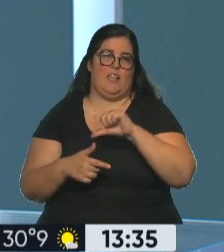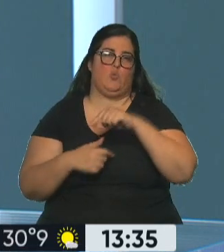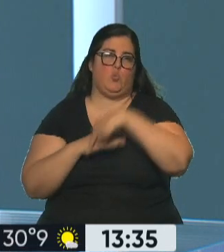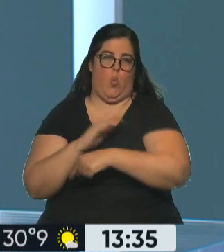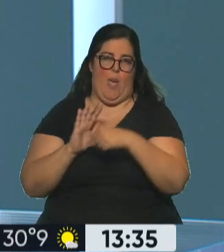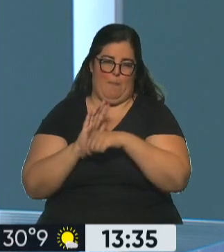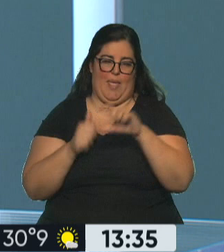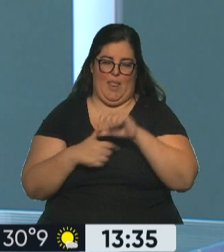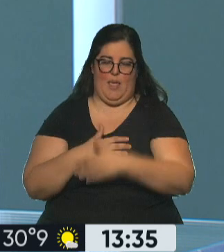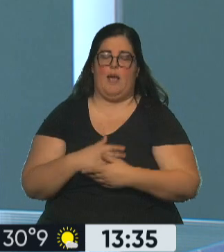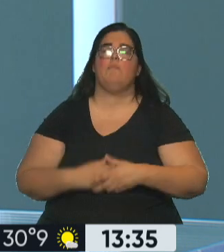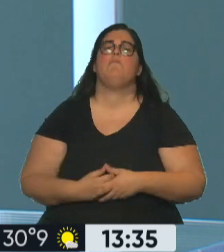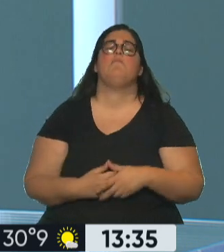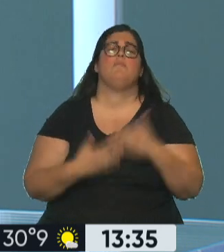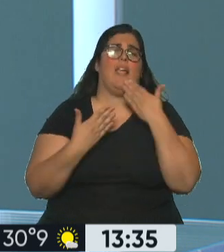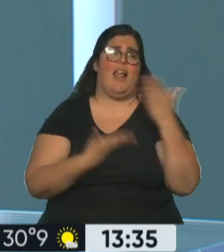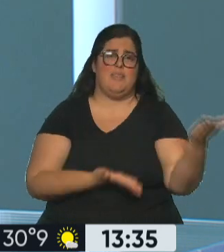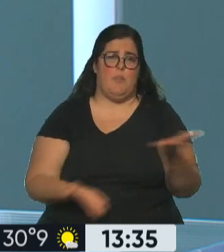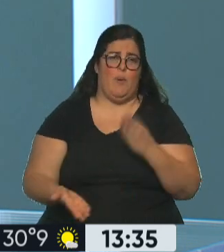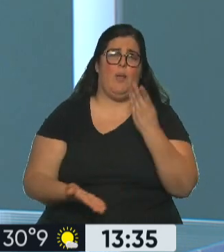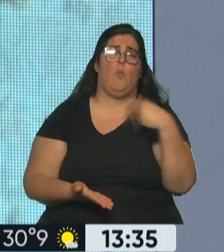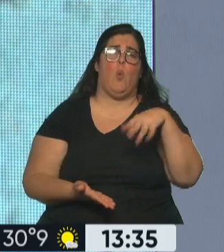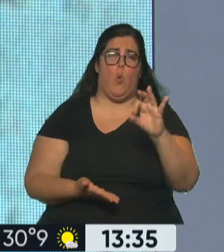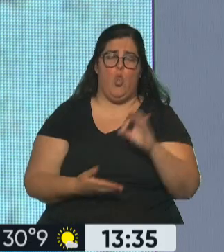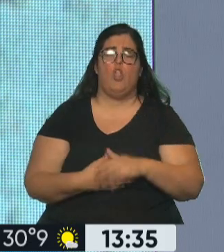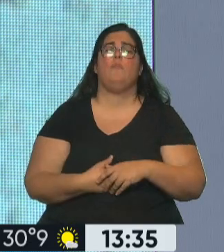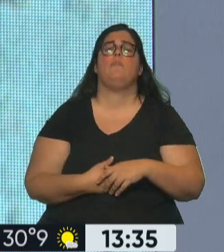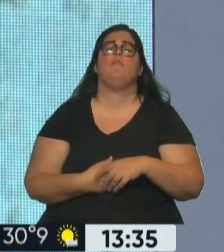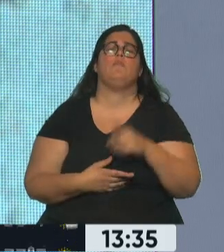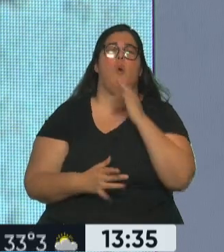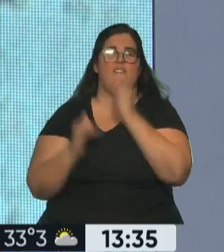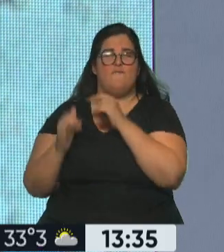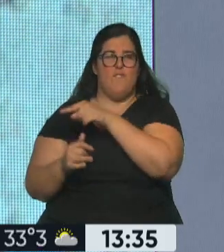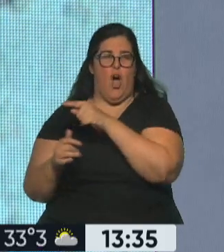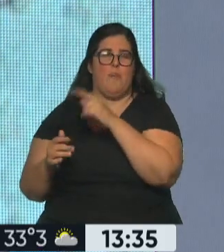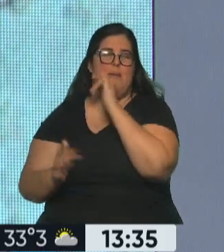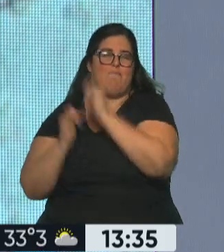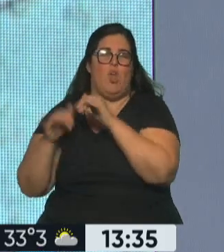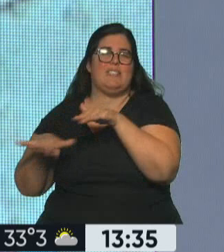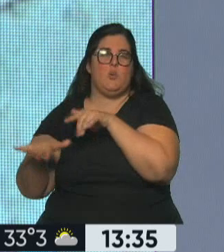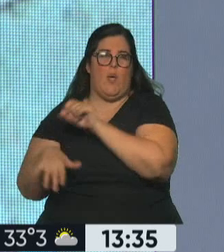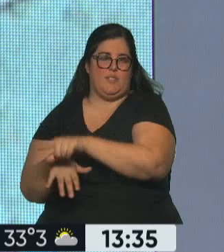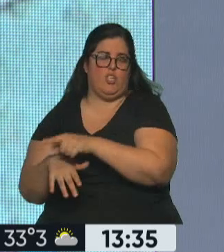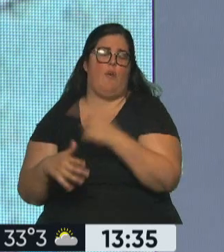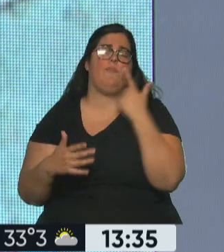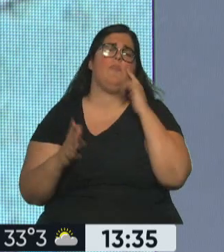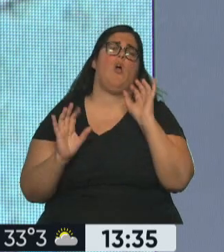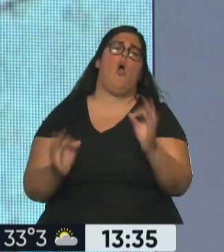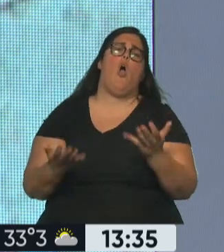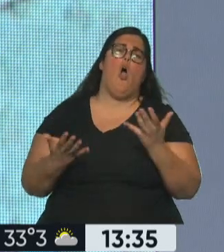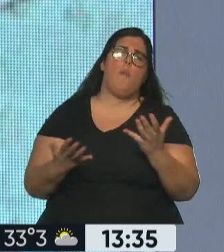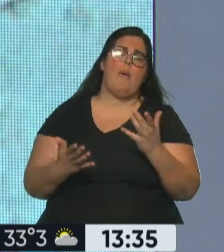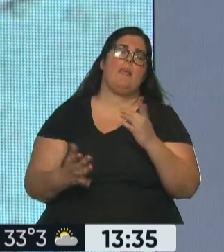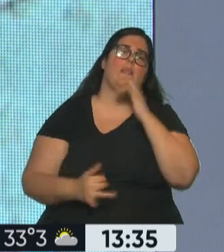Bien, Bruno, gracias por venir. Un Gracias placer, por invitarme. Bueno, Por allí favor. teníamos este informe explicando un poquito la situación. Obviamente, a ver, para empezar a aclarar las cosas, ¿no?